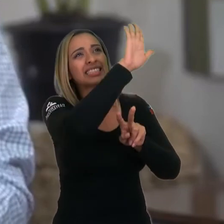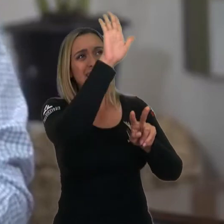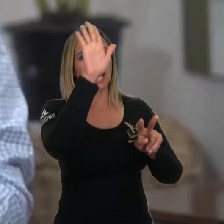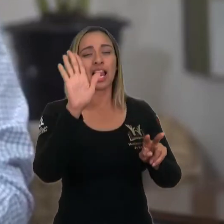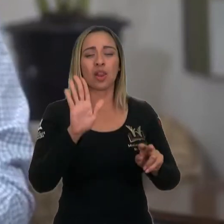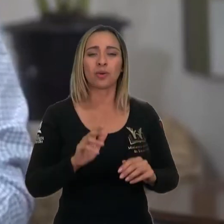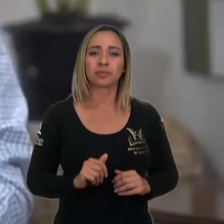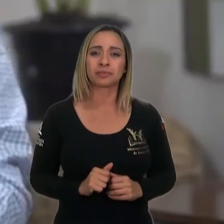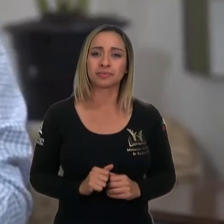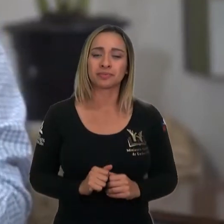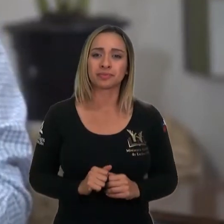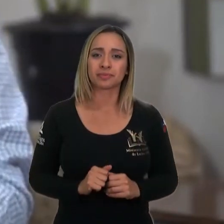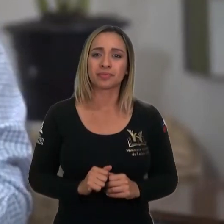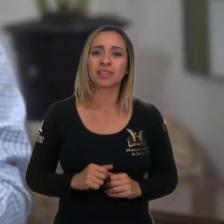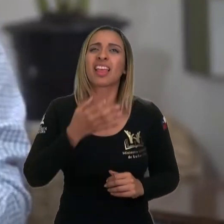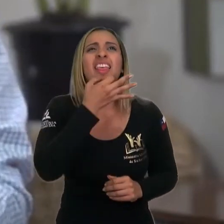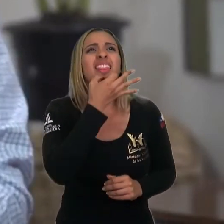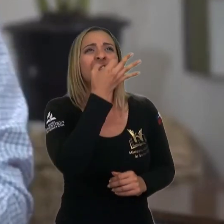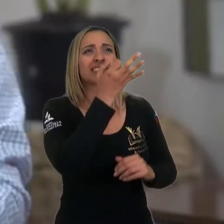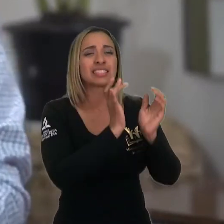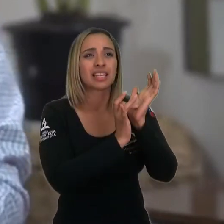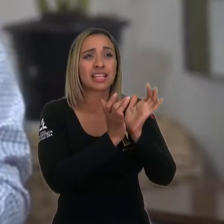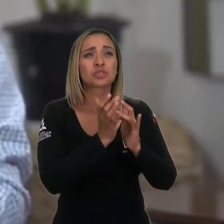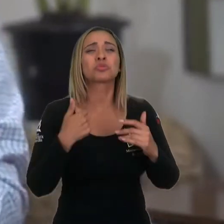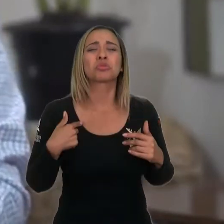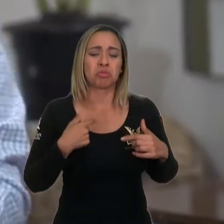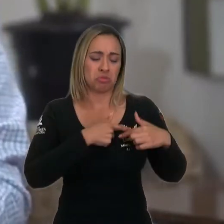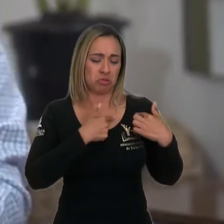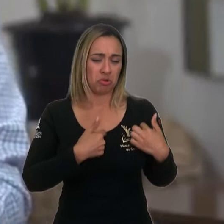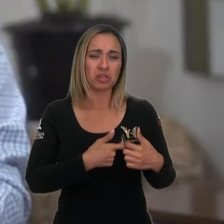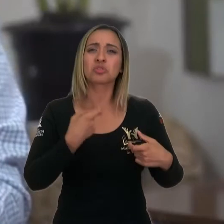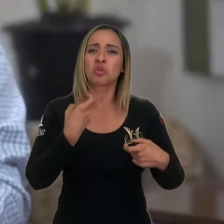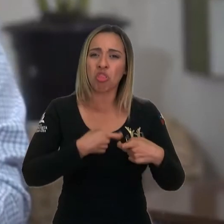Estoy aquí, tengo el corazón duro, no soy capaz de creer, pero estoy aquí.